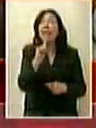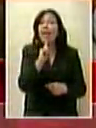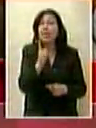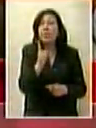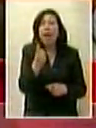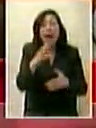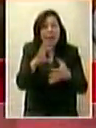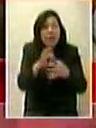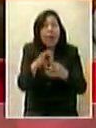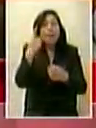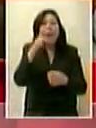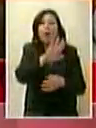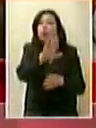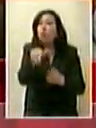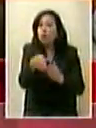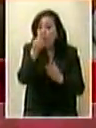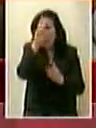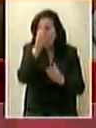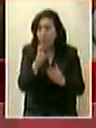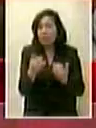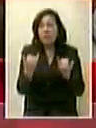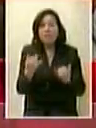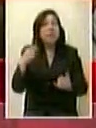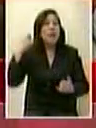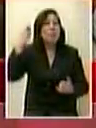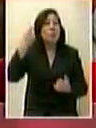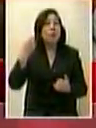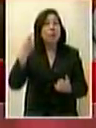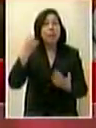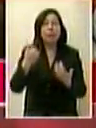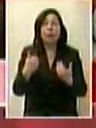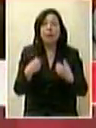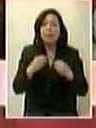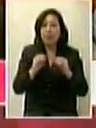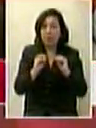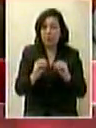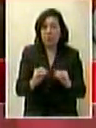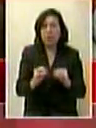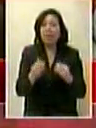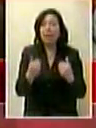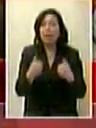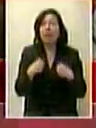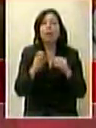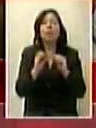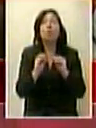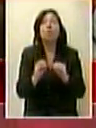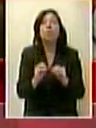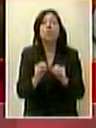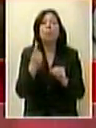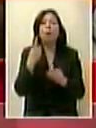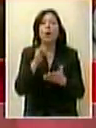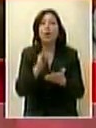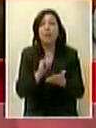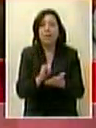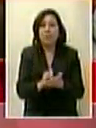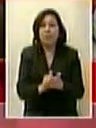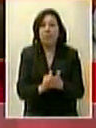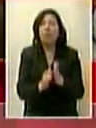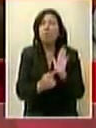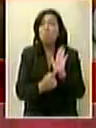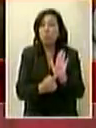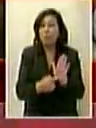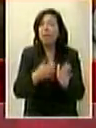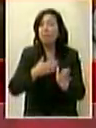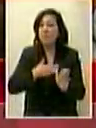sentido, considero que esta política que se ha emprendido tiene que cumplirse y por lo tanto muestro